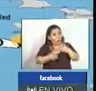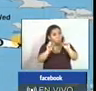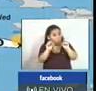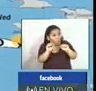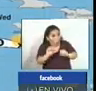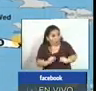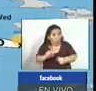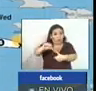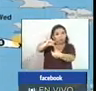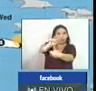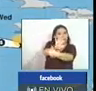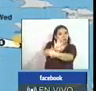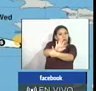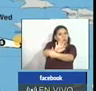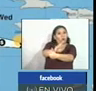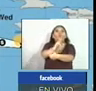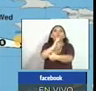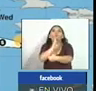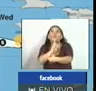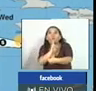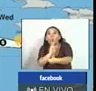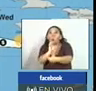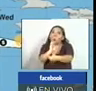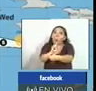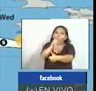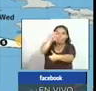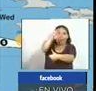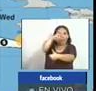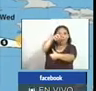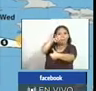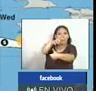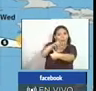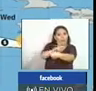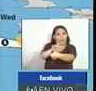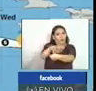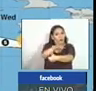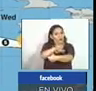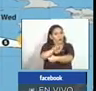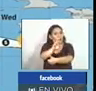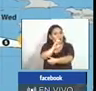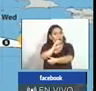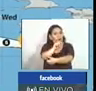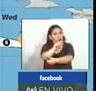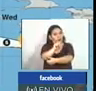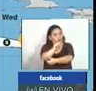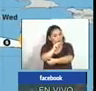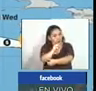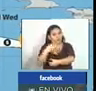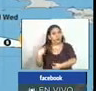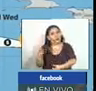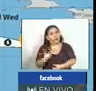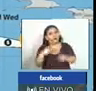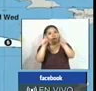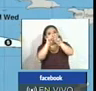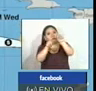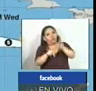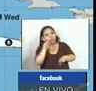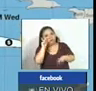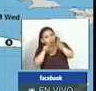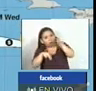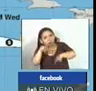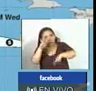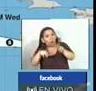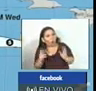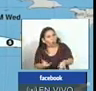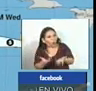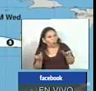mueva en tierra sobre Honduras o un poco más al norte de la isla de Roatán. Lógicamente estamos monitoreando constantemente cuál es la evolución,